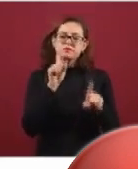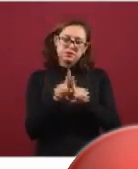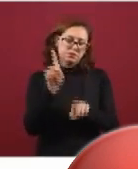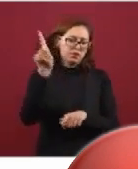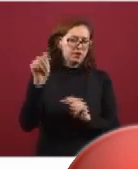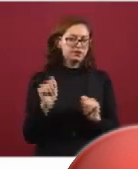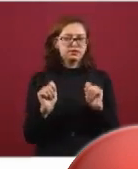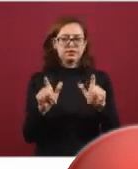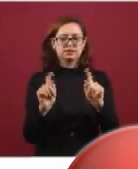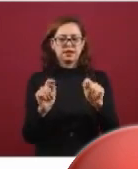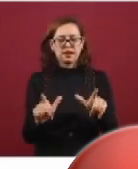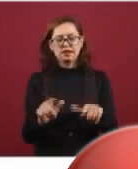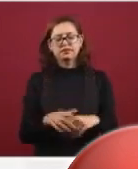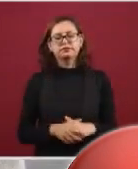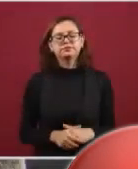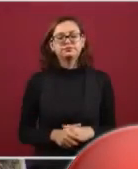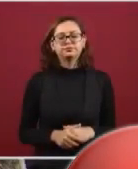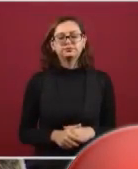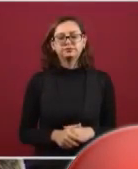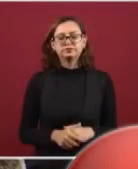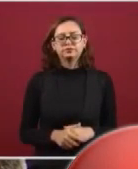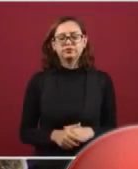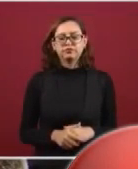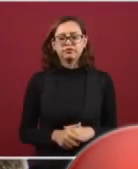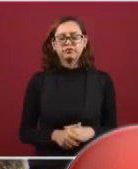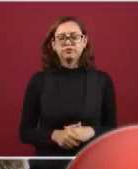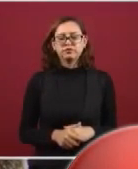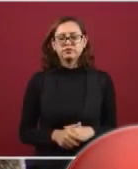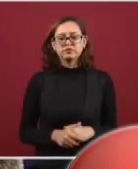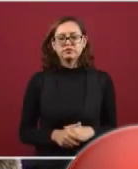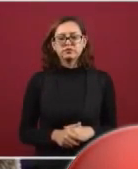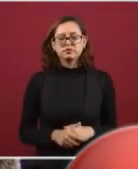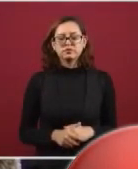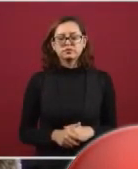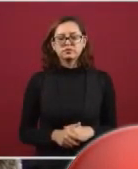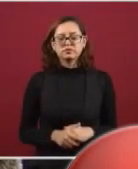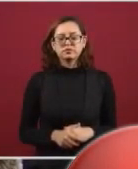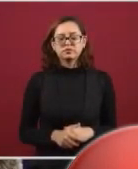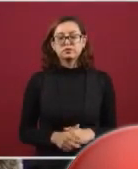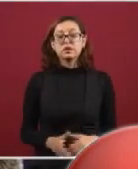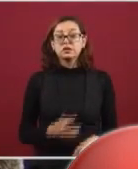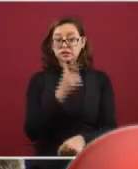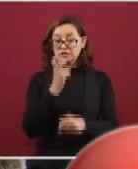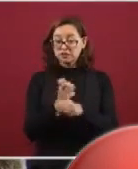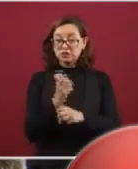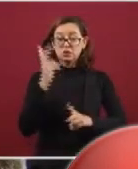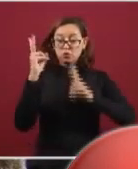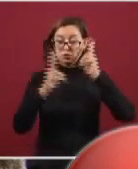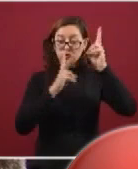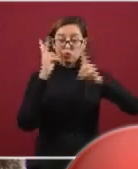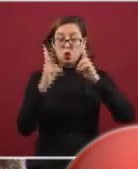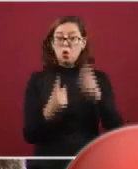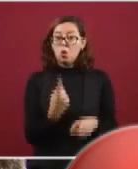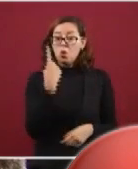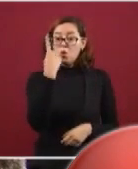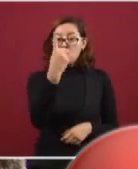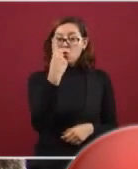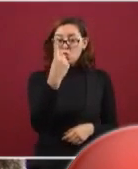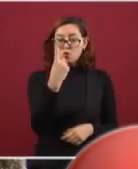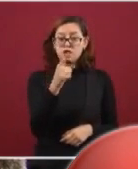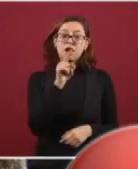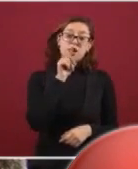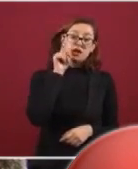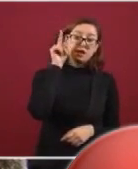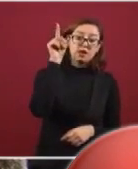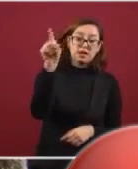Tlaxcala. Del operativo que realizamos de segunda visita, hay una estación de servicio en Chetumal,